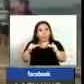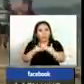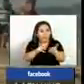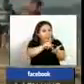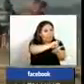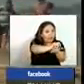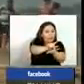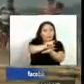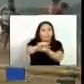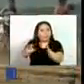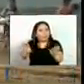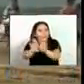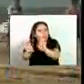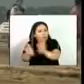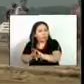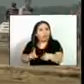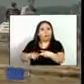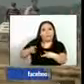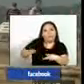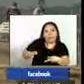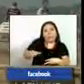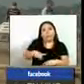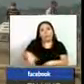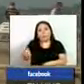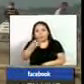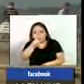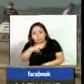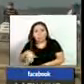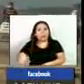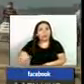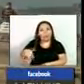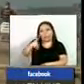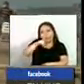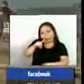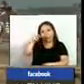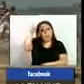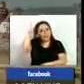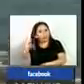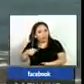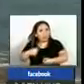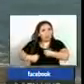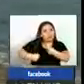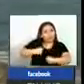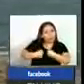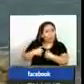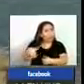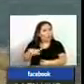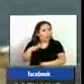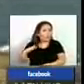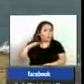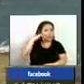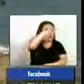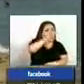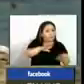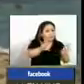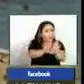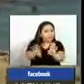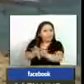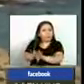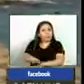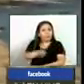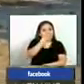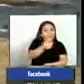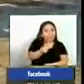escuelas el transporte público los bares restaurantes hoteles gimnasio y todos los aeropuertos cada día los